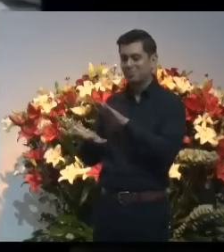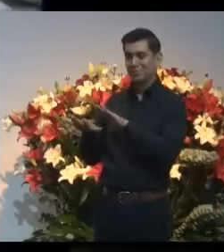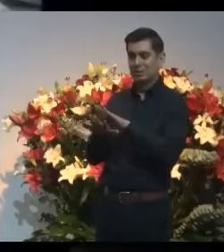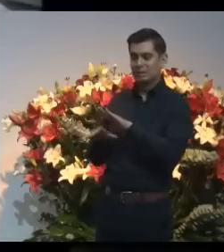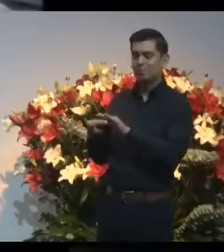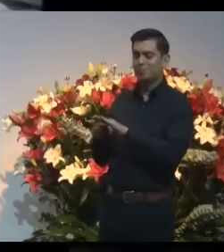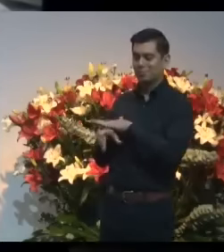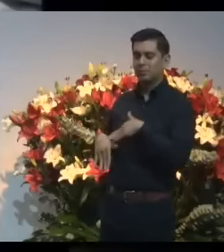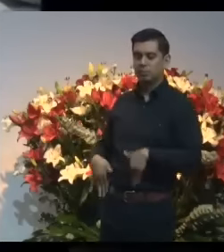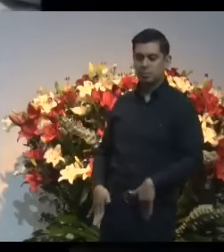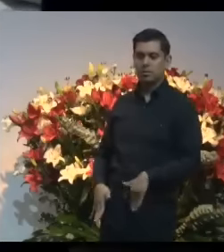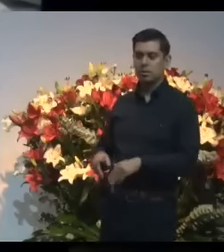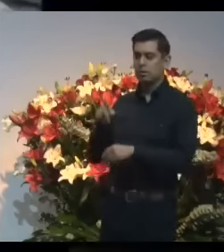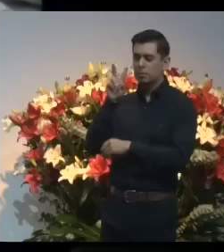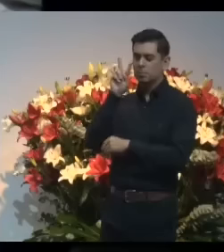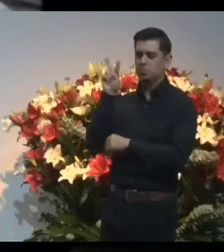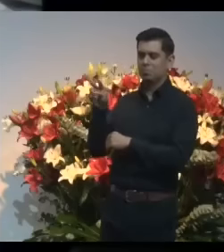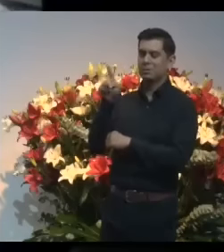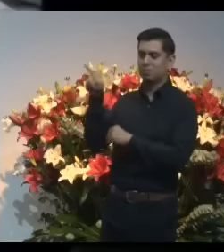combustibles